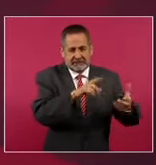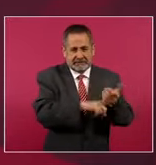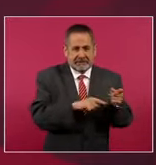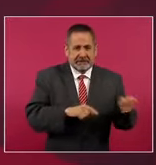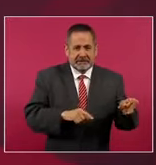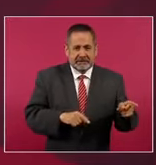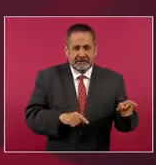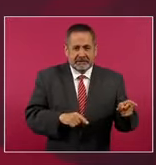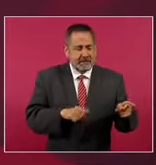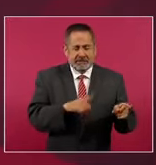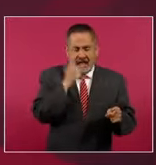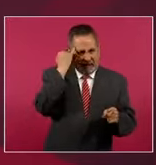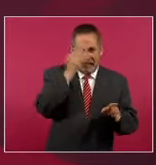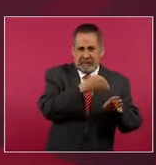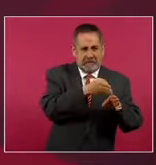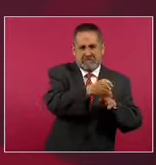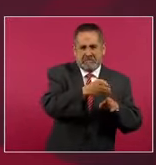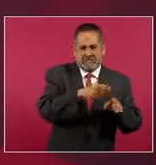tienen una